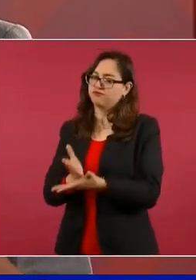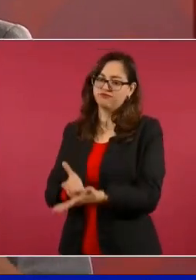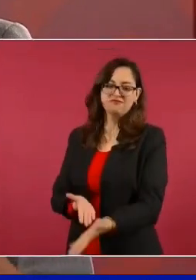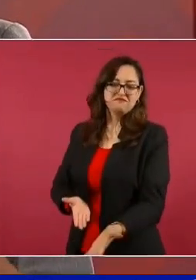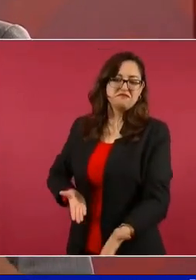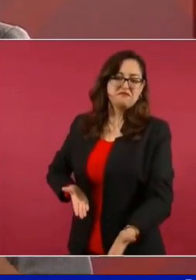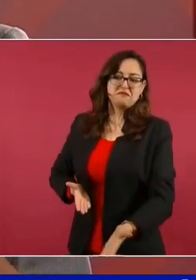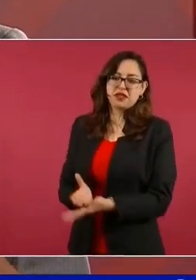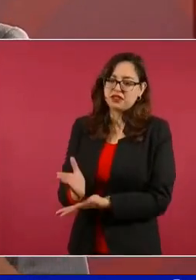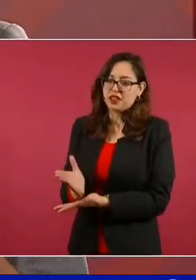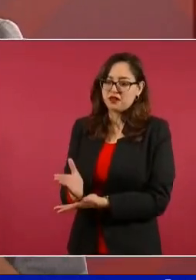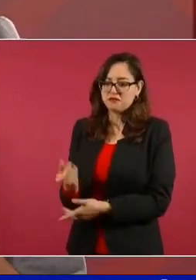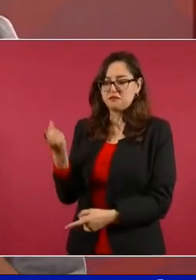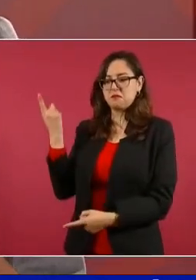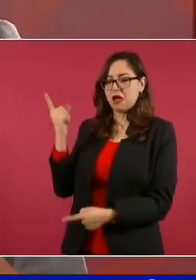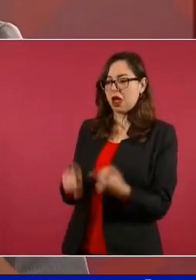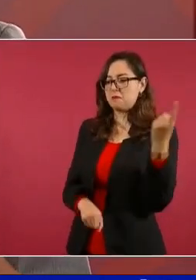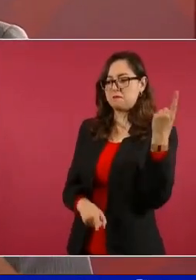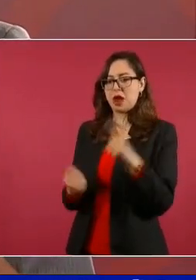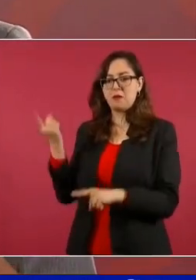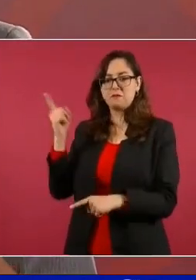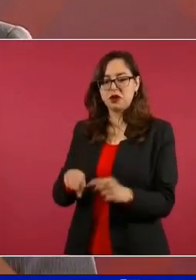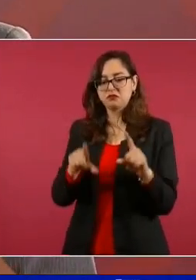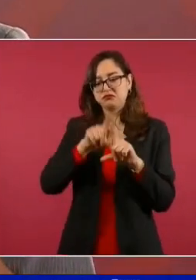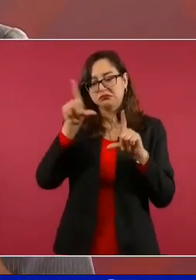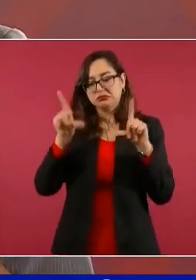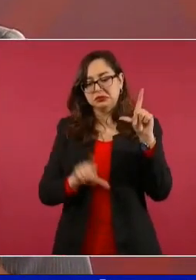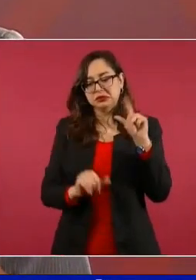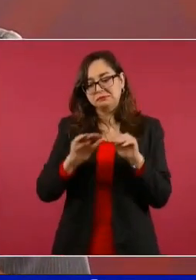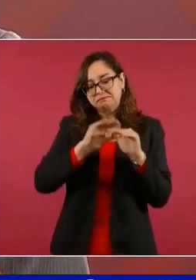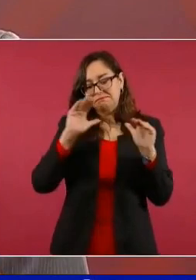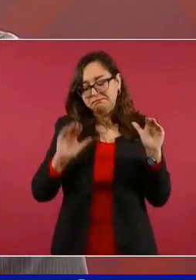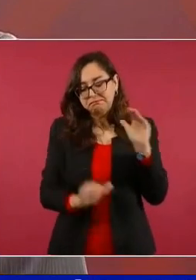decidieran en nuestro país.